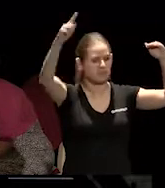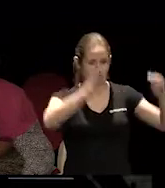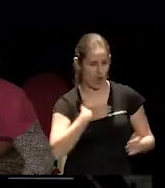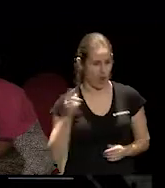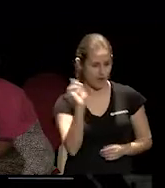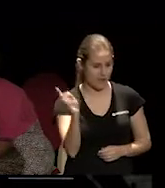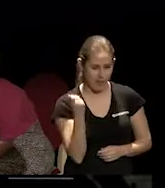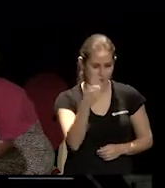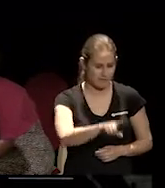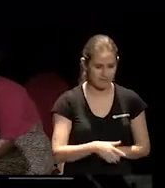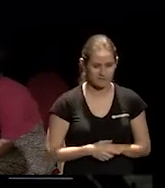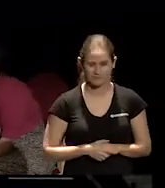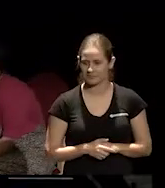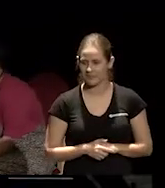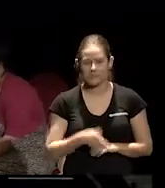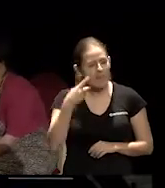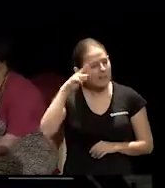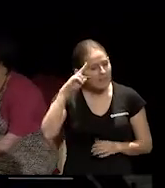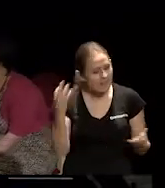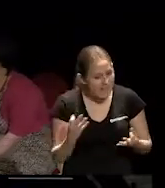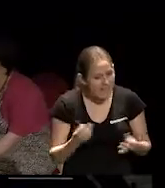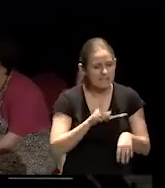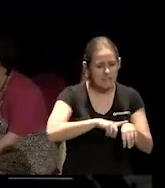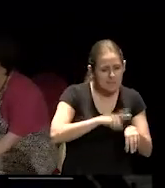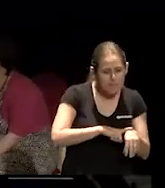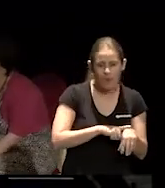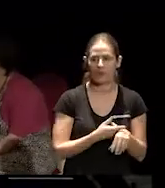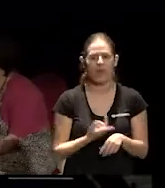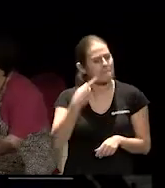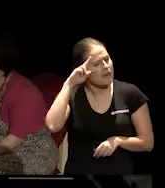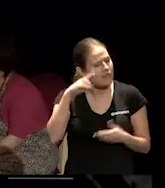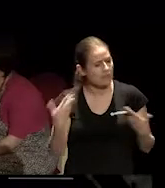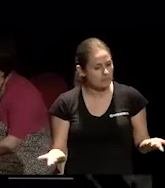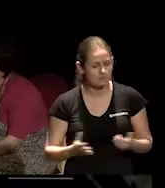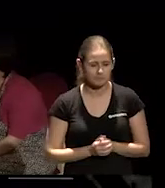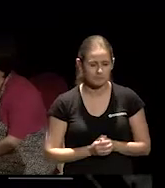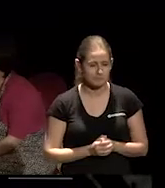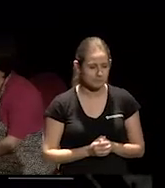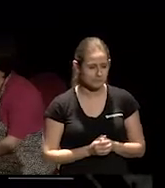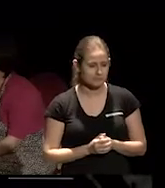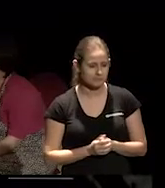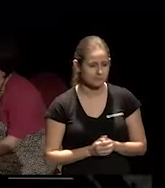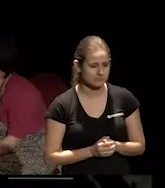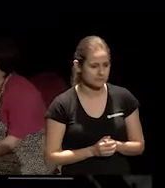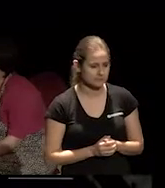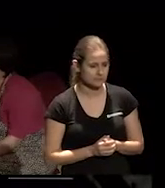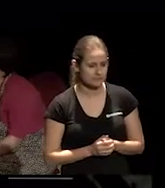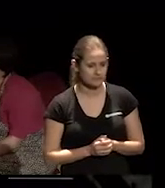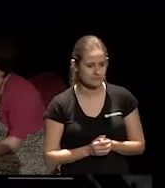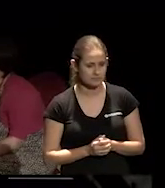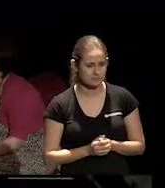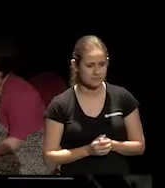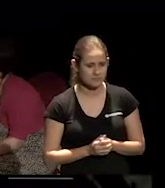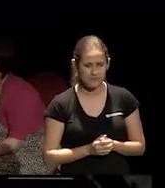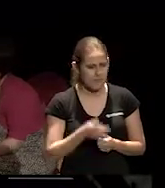Vale. Experiencias, tiempo, tecnología, deriva. Experiencias. pasa que no